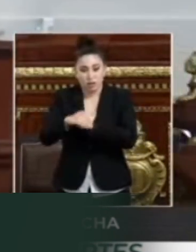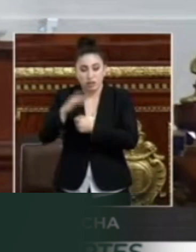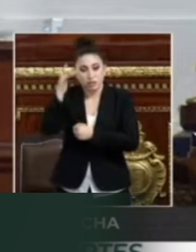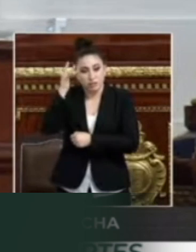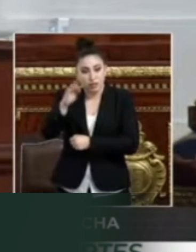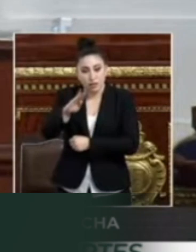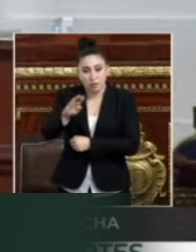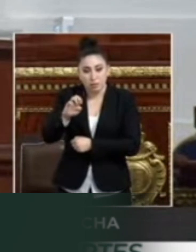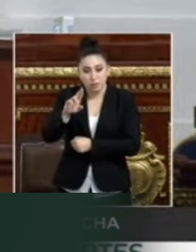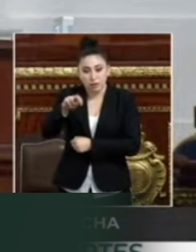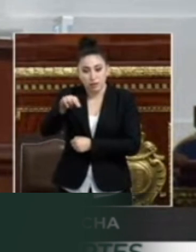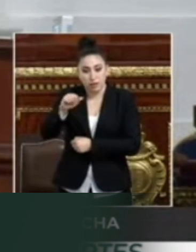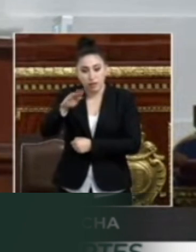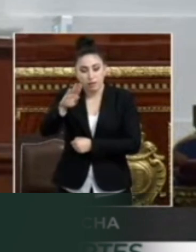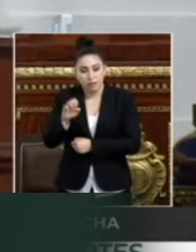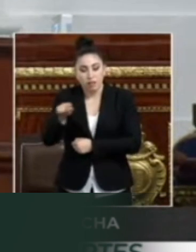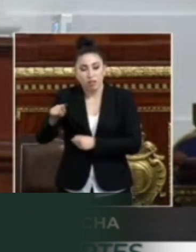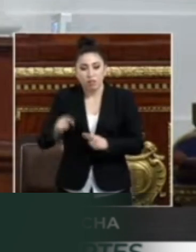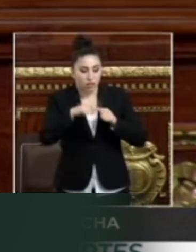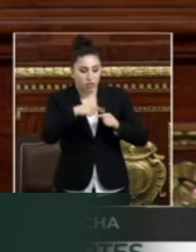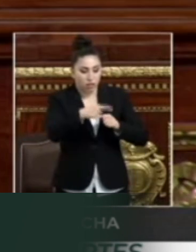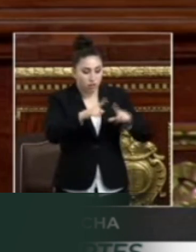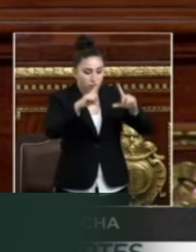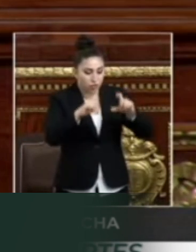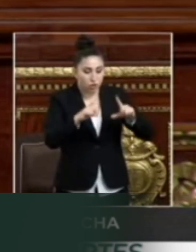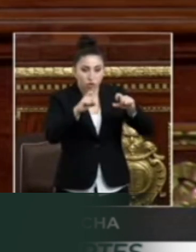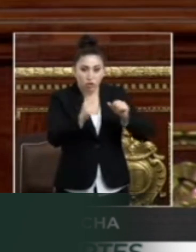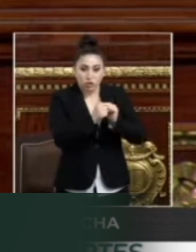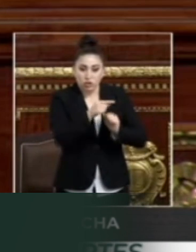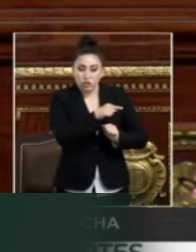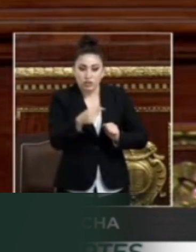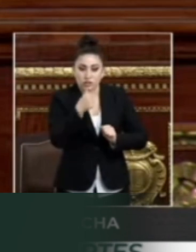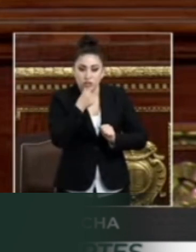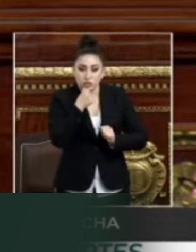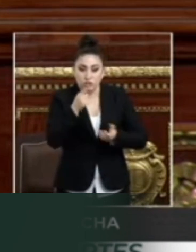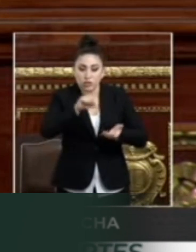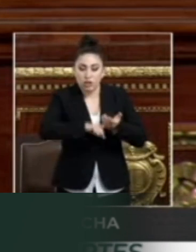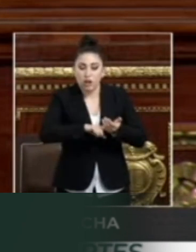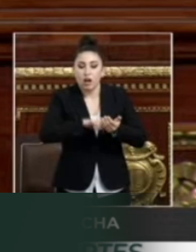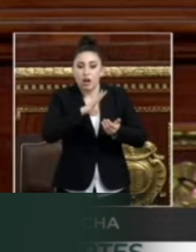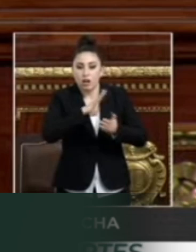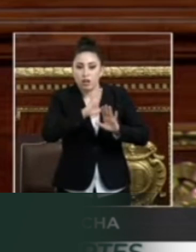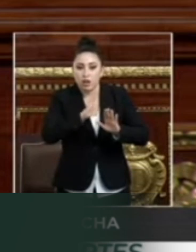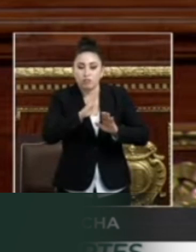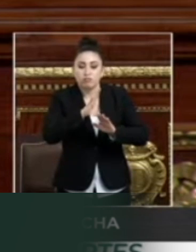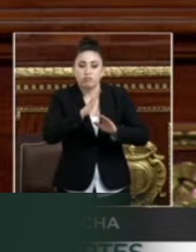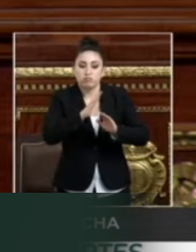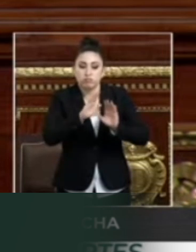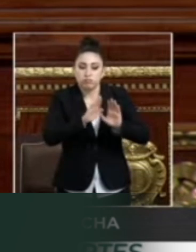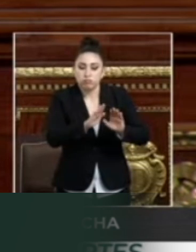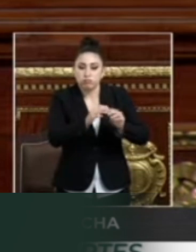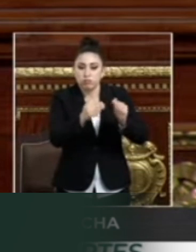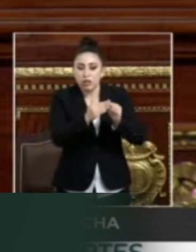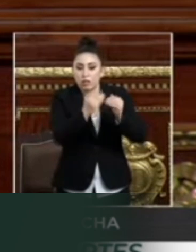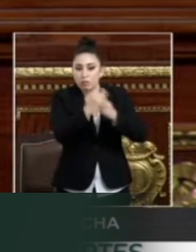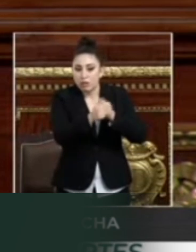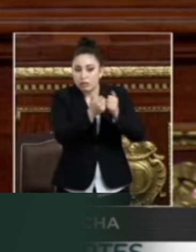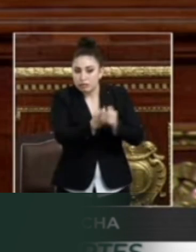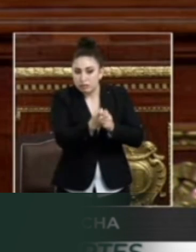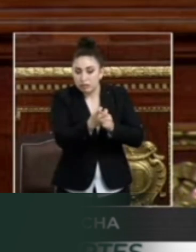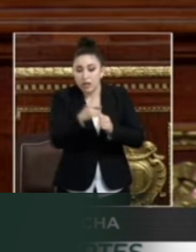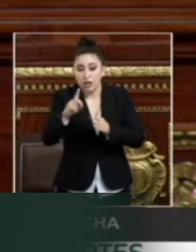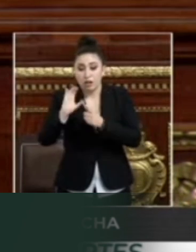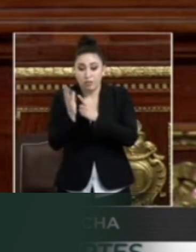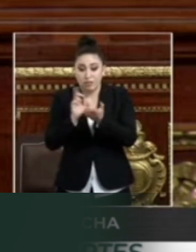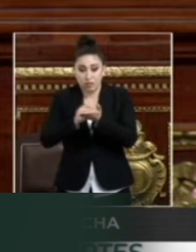menores institucionalizados y supervisar el funcionamiento de los centros de asistencia social, el diputado Jorge Gaviño propuso reformar la ley en la